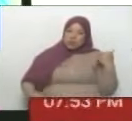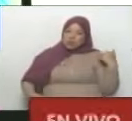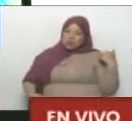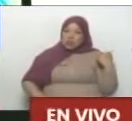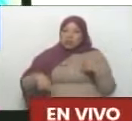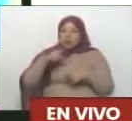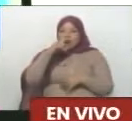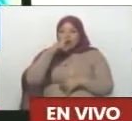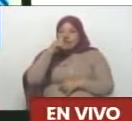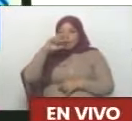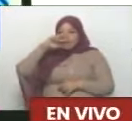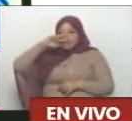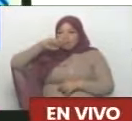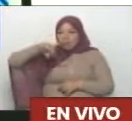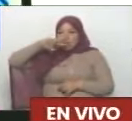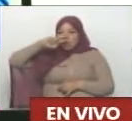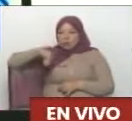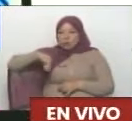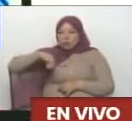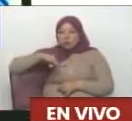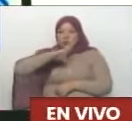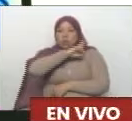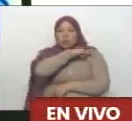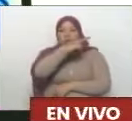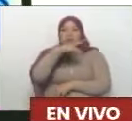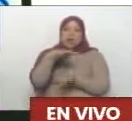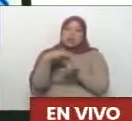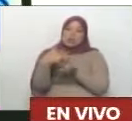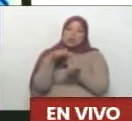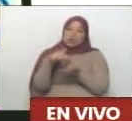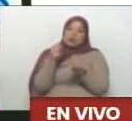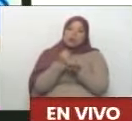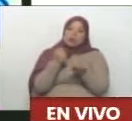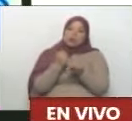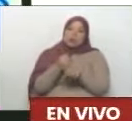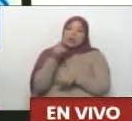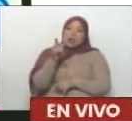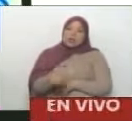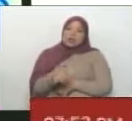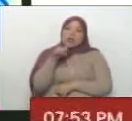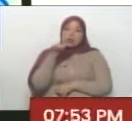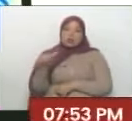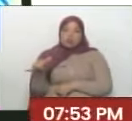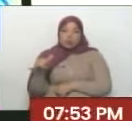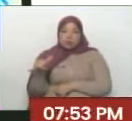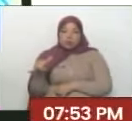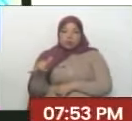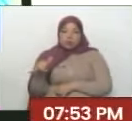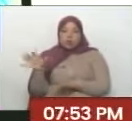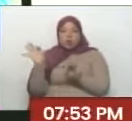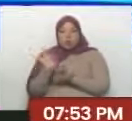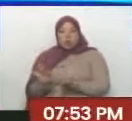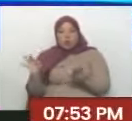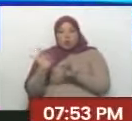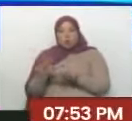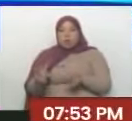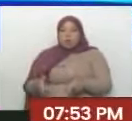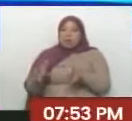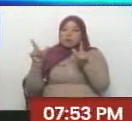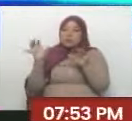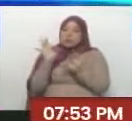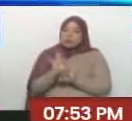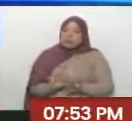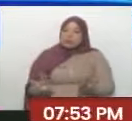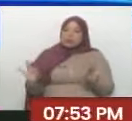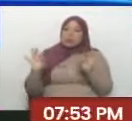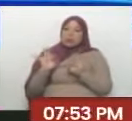Putin está al mando de esta situación. Ya él denunció que sencillamente no le dan permiso a